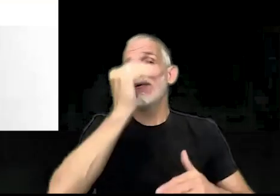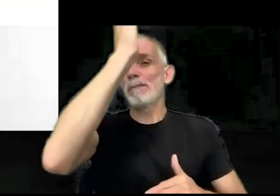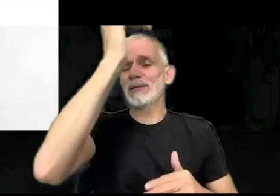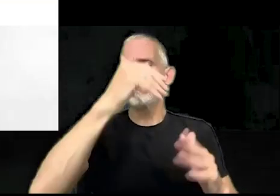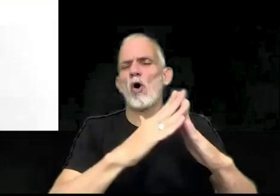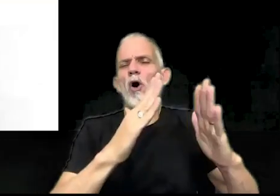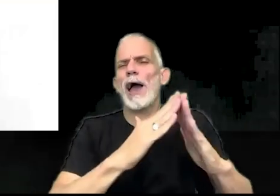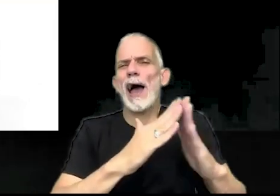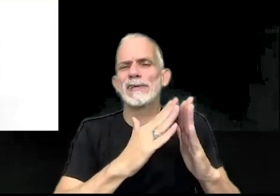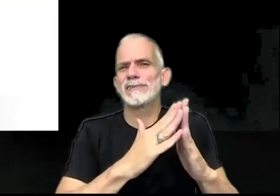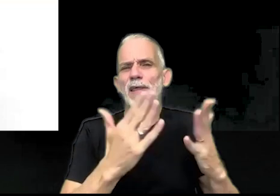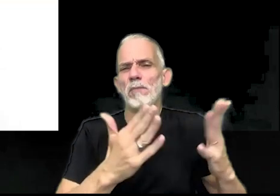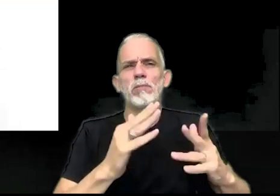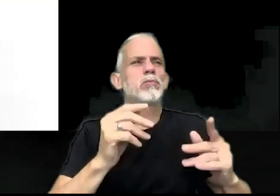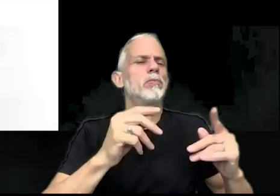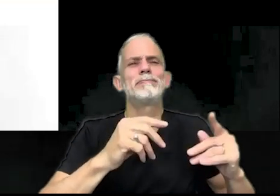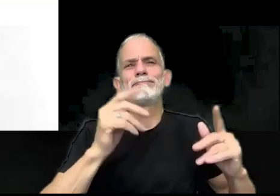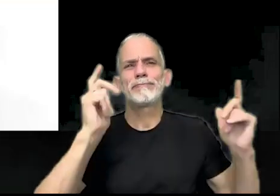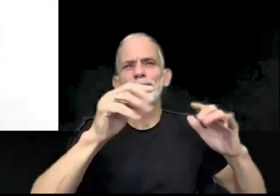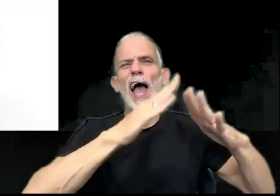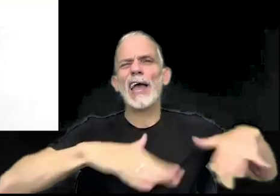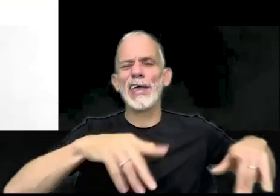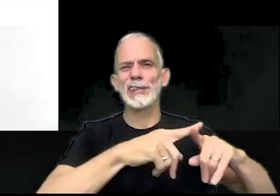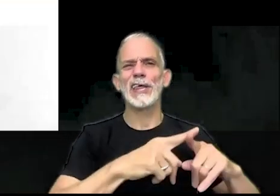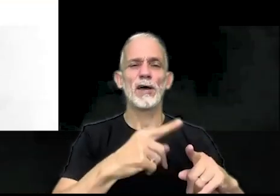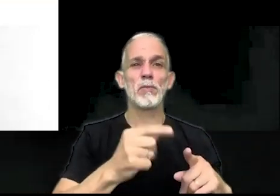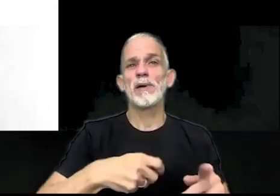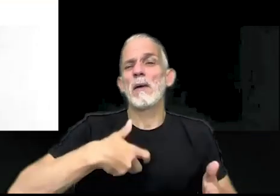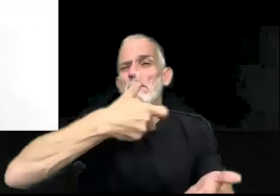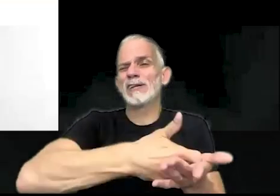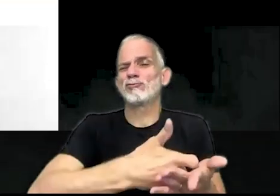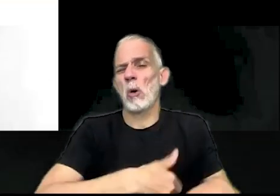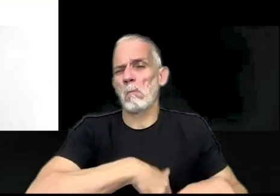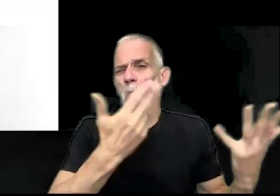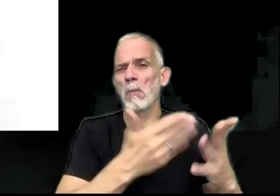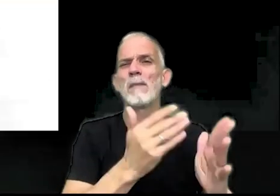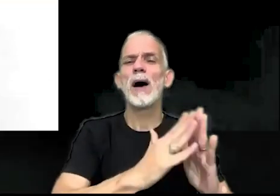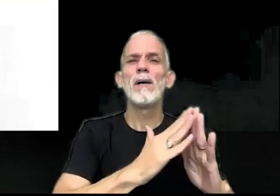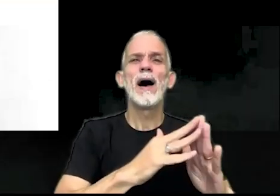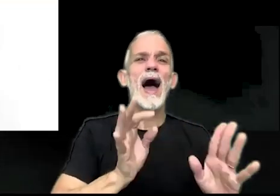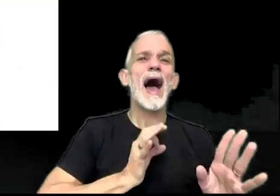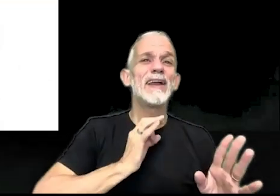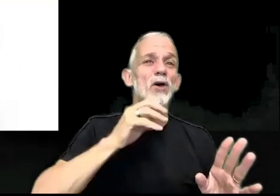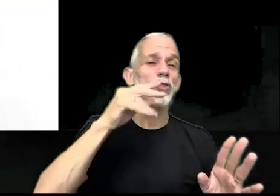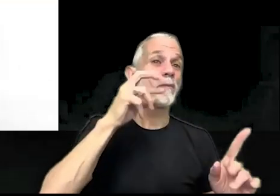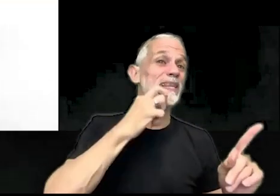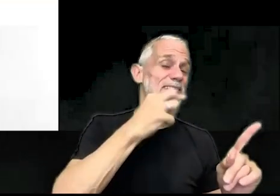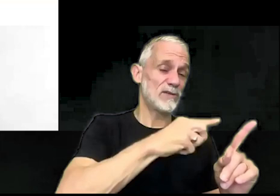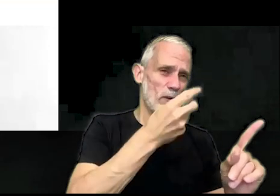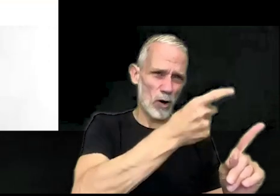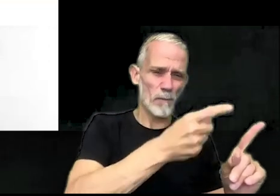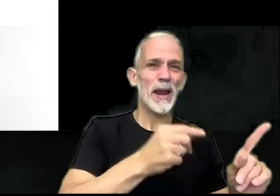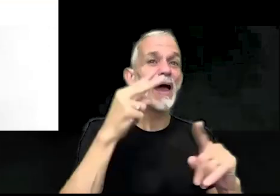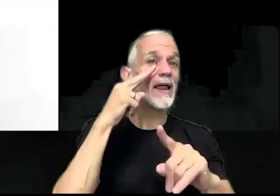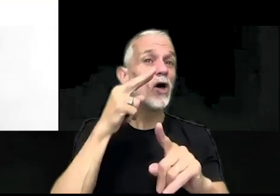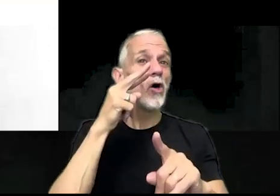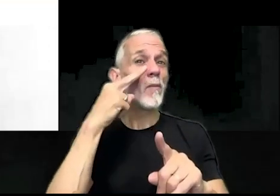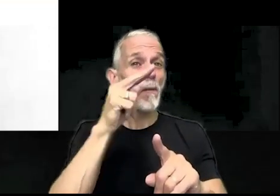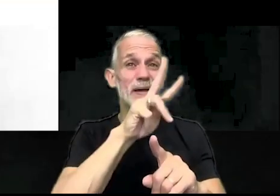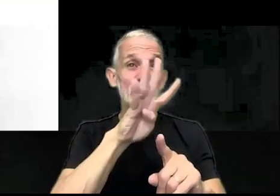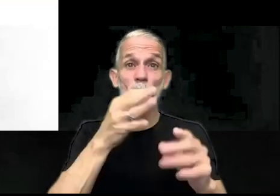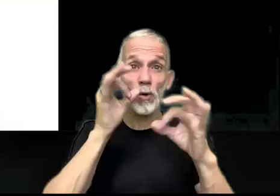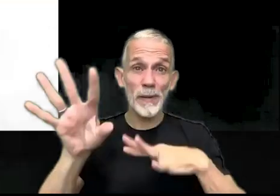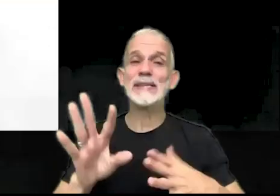inmueble era una casa de recreo que compré en 2019 como inversión y en el 2024 la vendí, tengo que